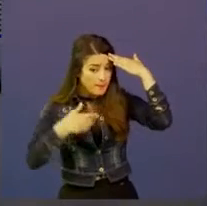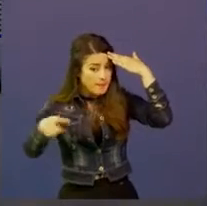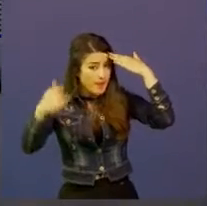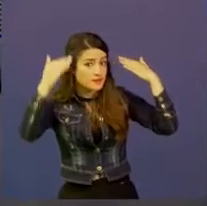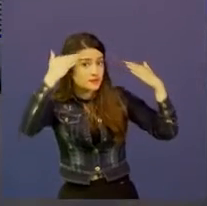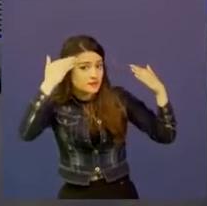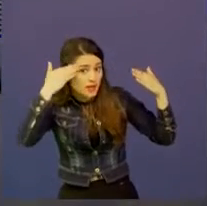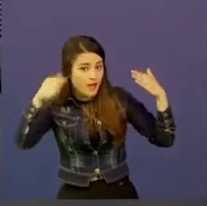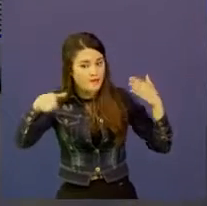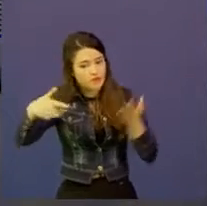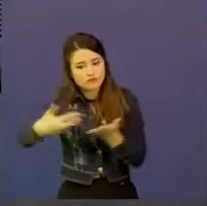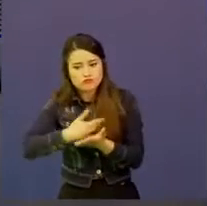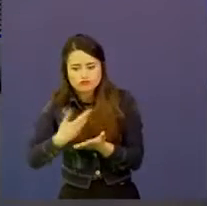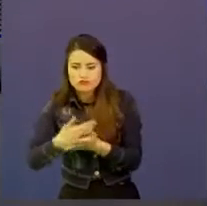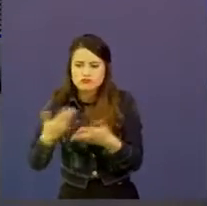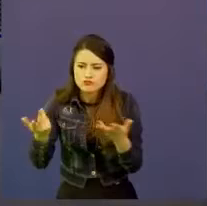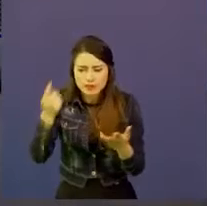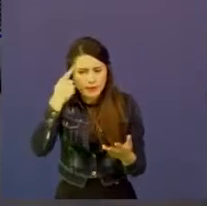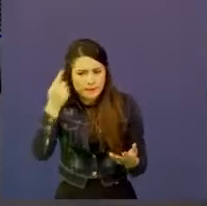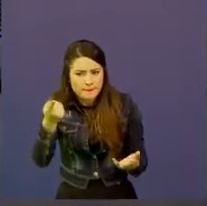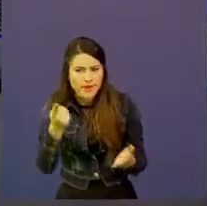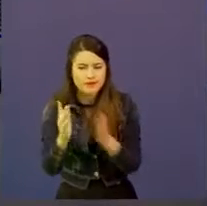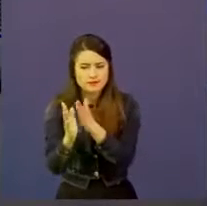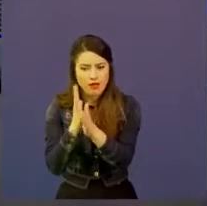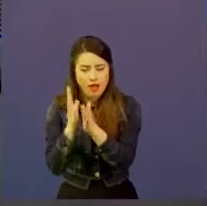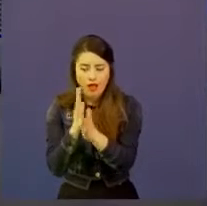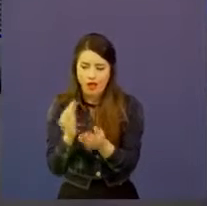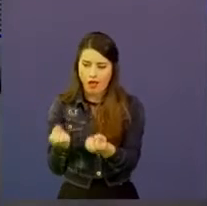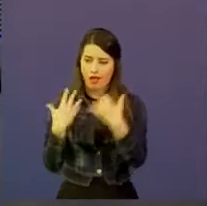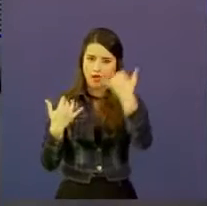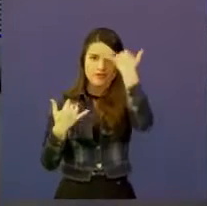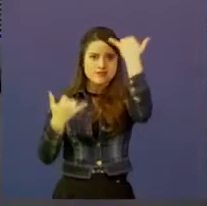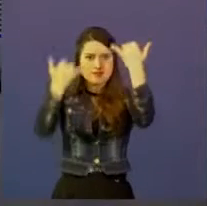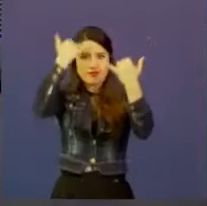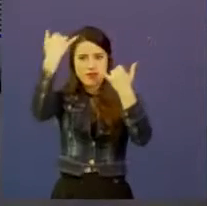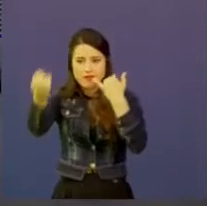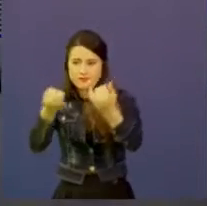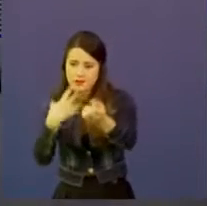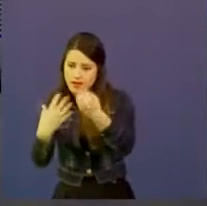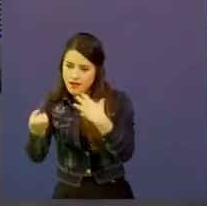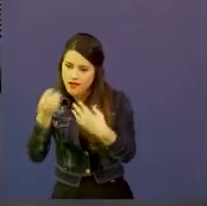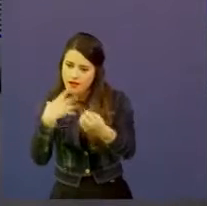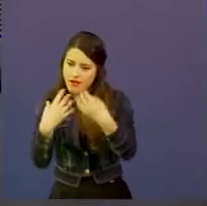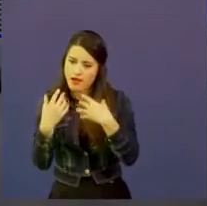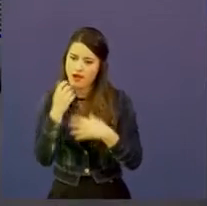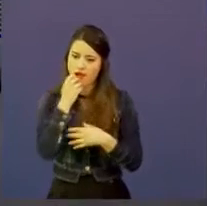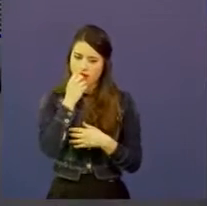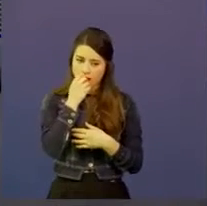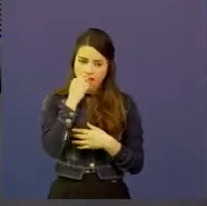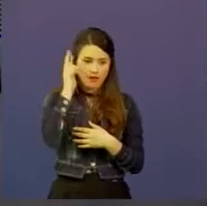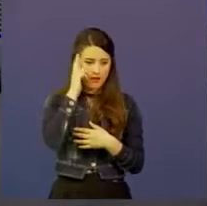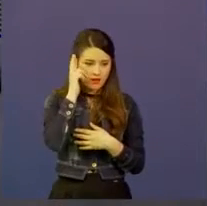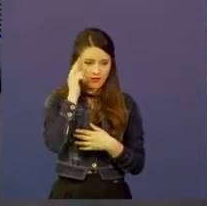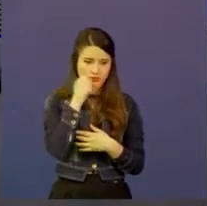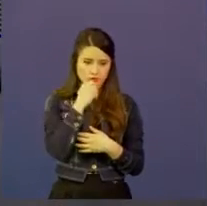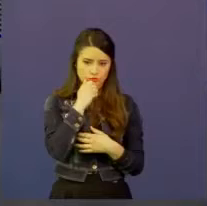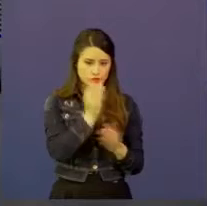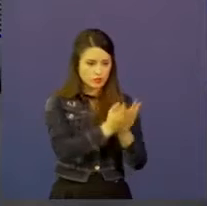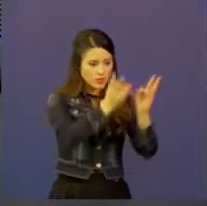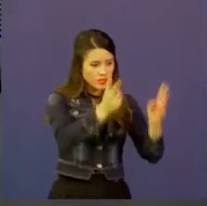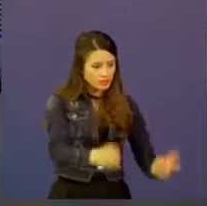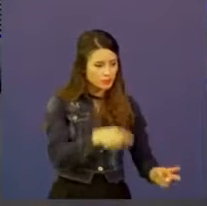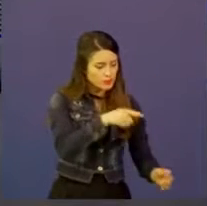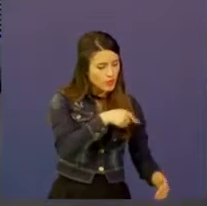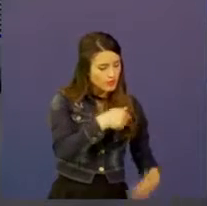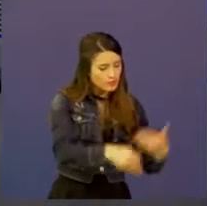de familia también es fundamental porque nos pueden dar ideas maravillosas de cómo nosotros podemos acompañar los procesos de los